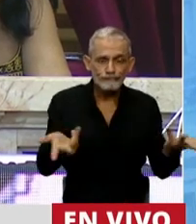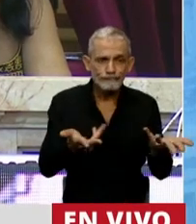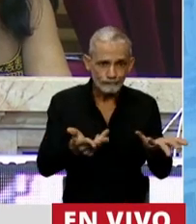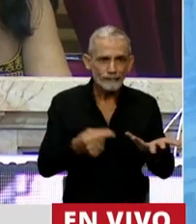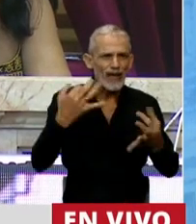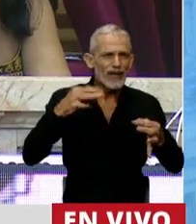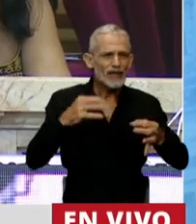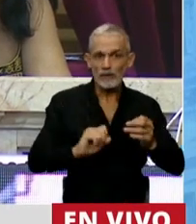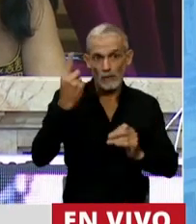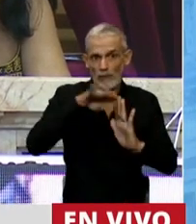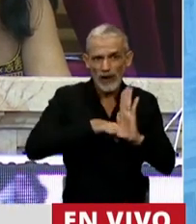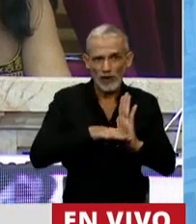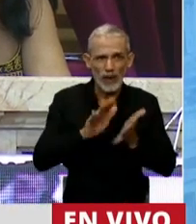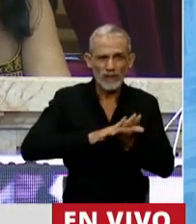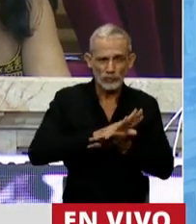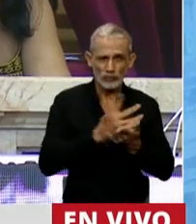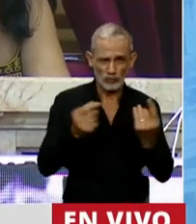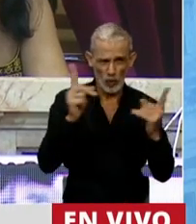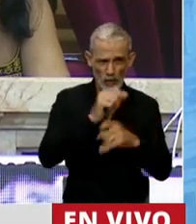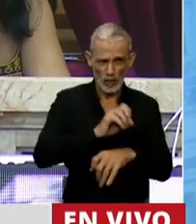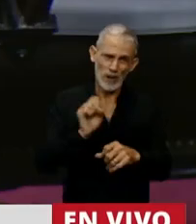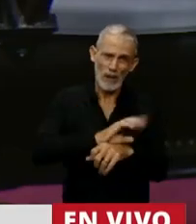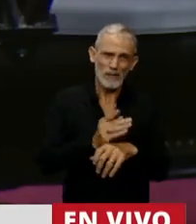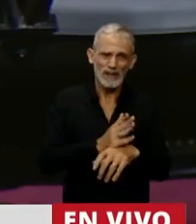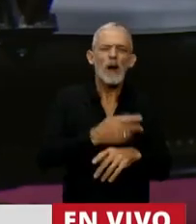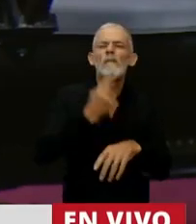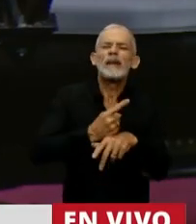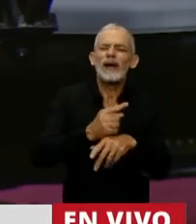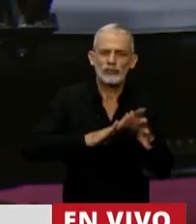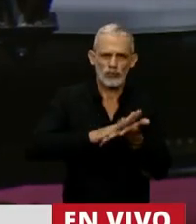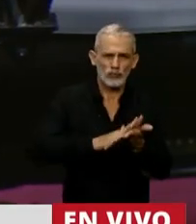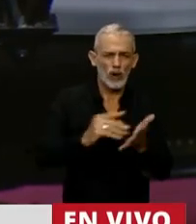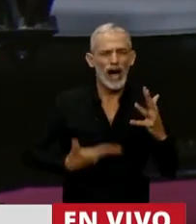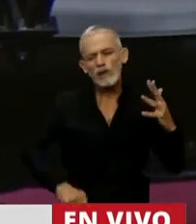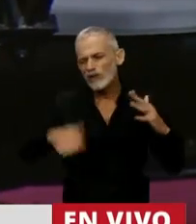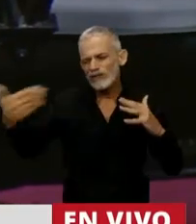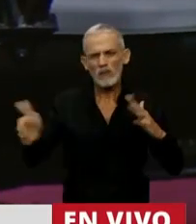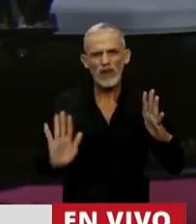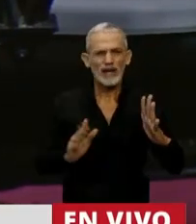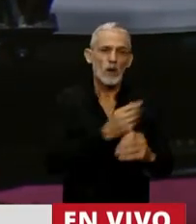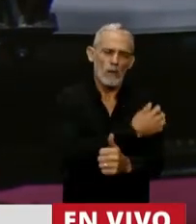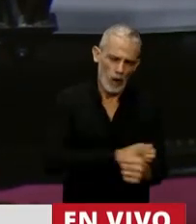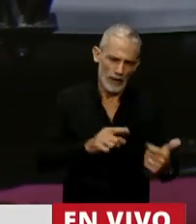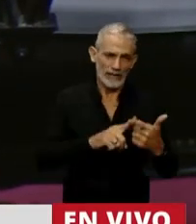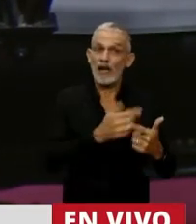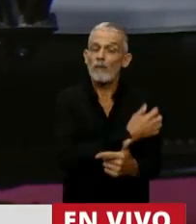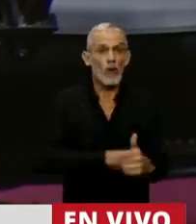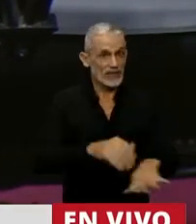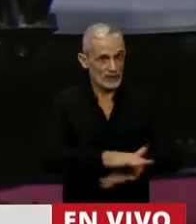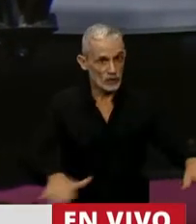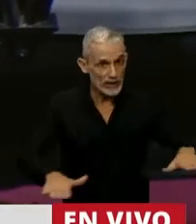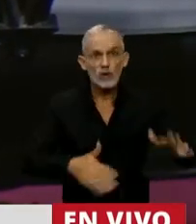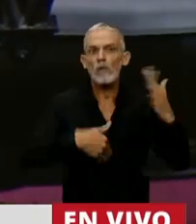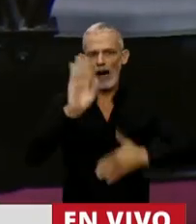dudas debieran ser una prioridad para ser tratados con anterioridad a este tema que nos convoca. Pobreza, y pobreza infantil